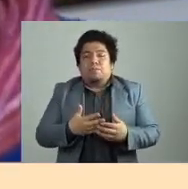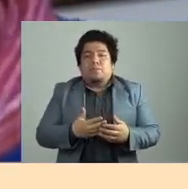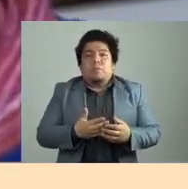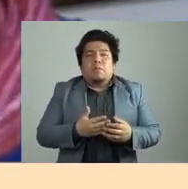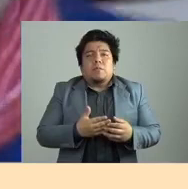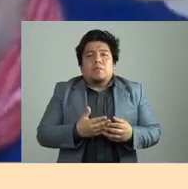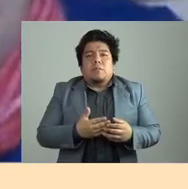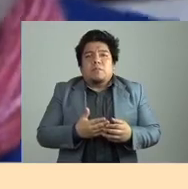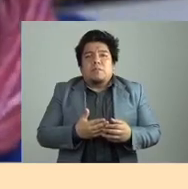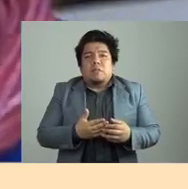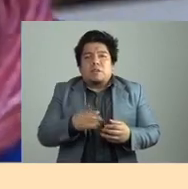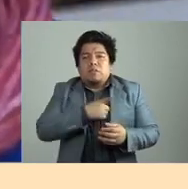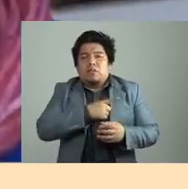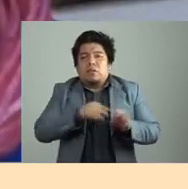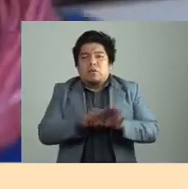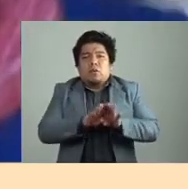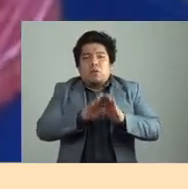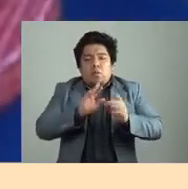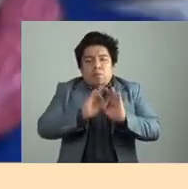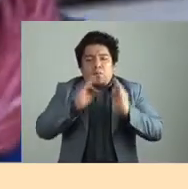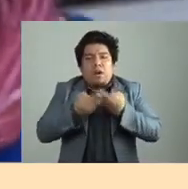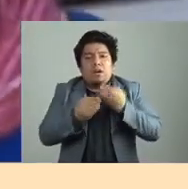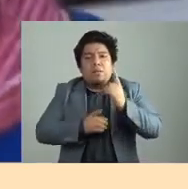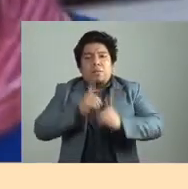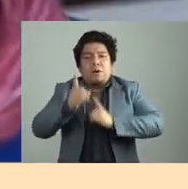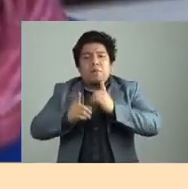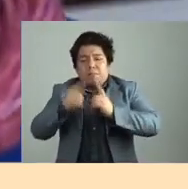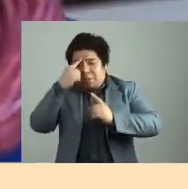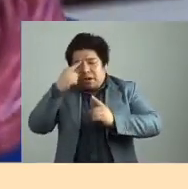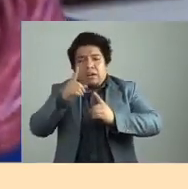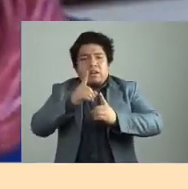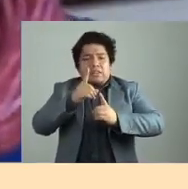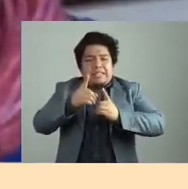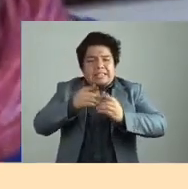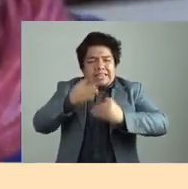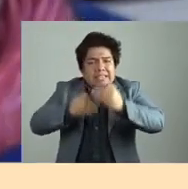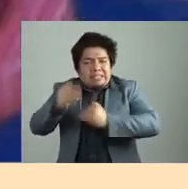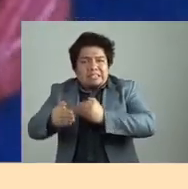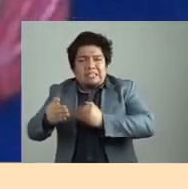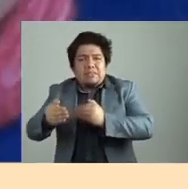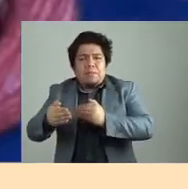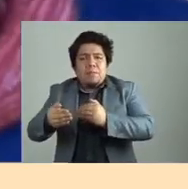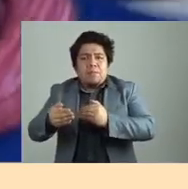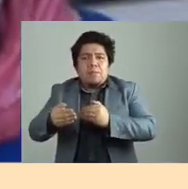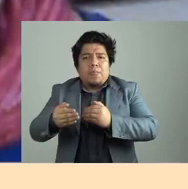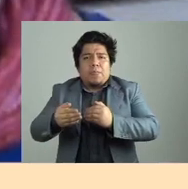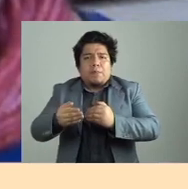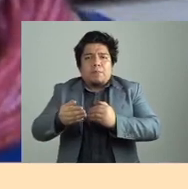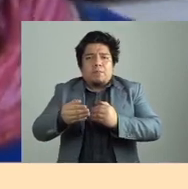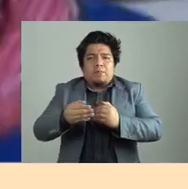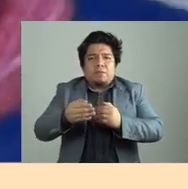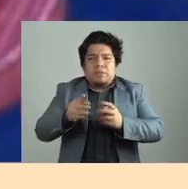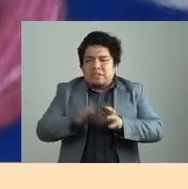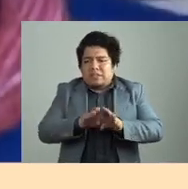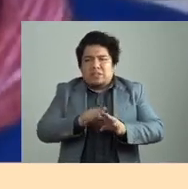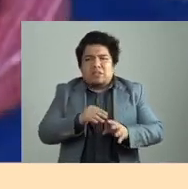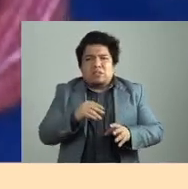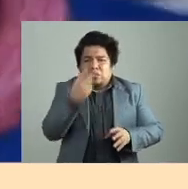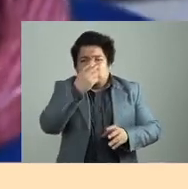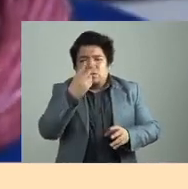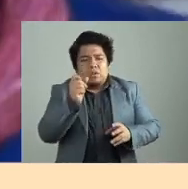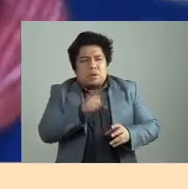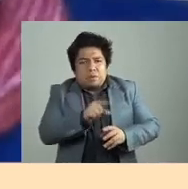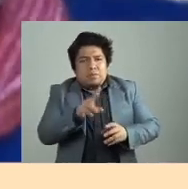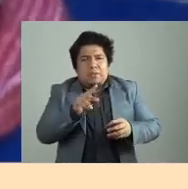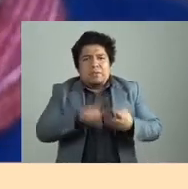la dinámica de la de producción no todos sus mismos el trabajo de